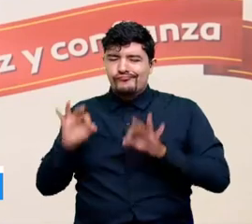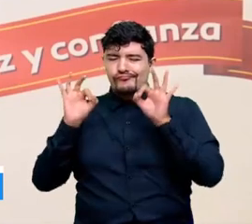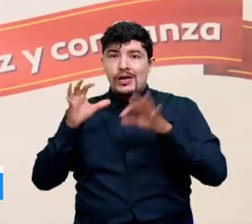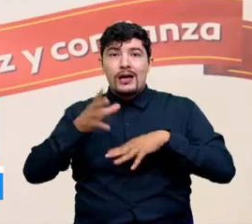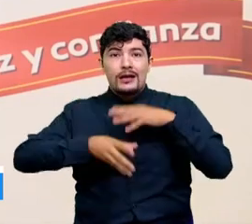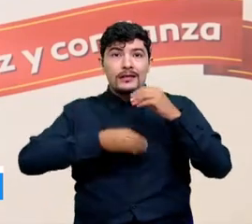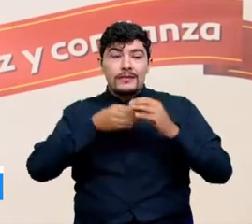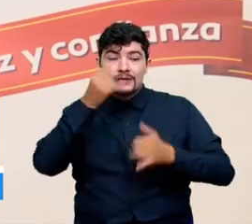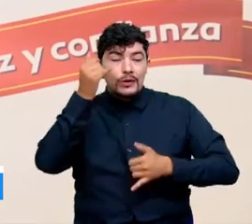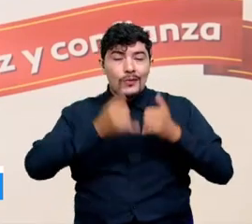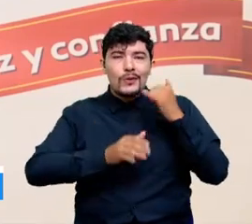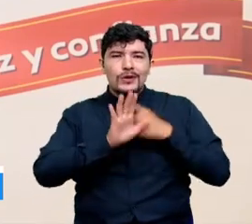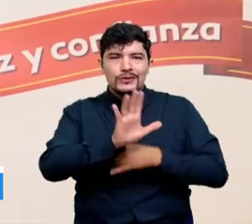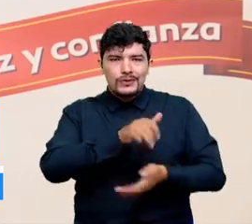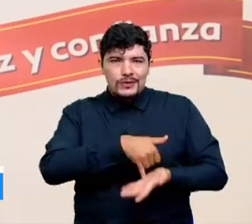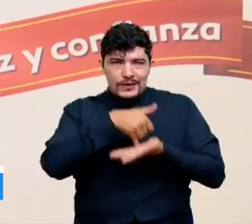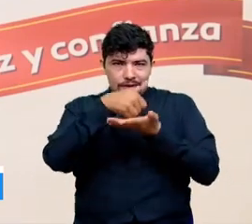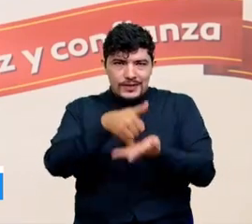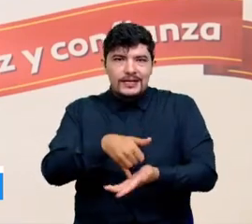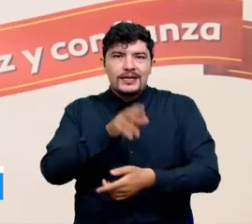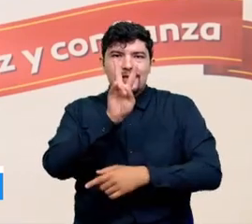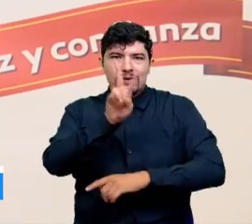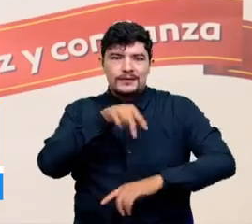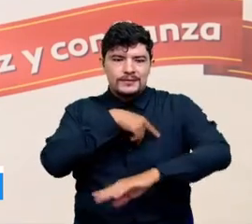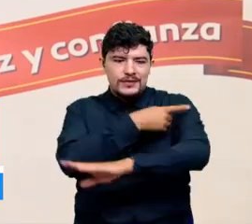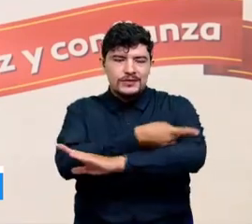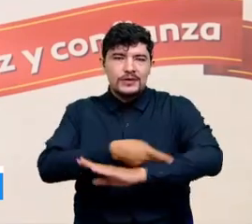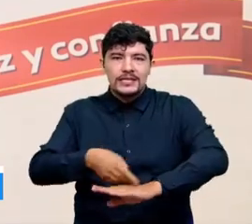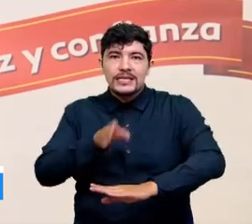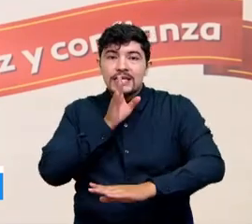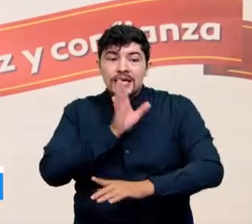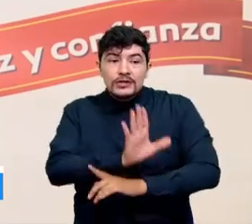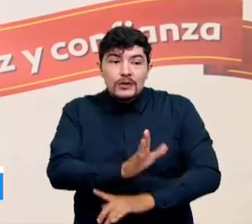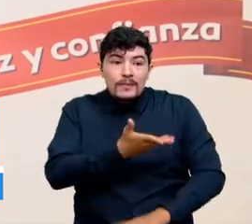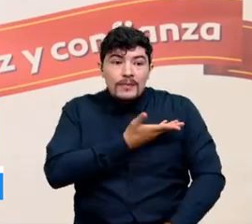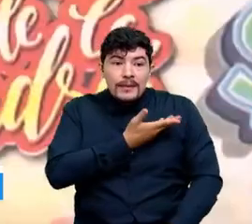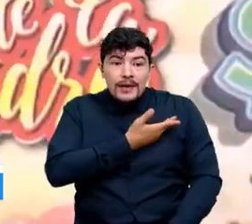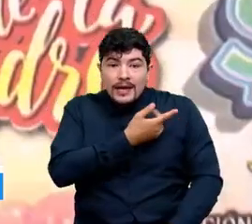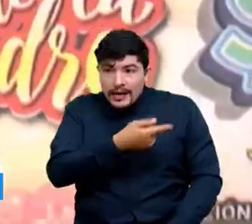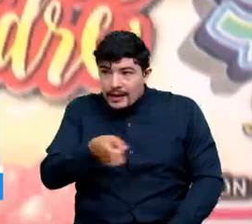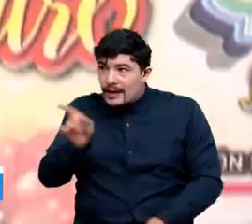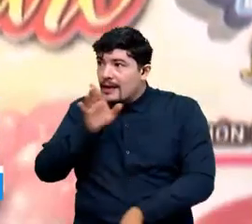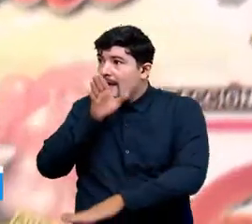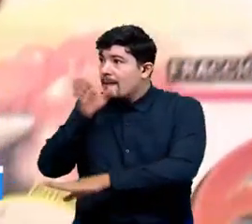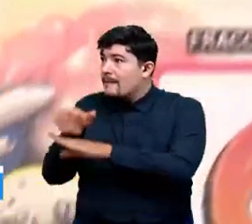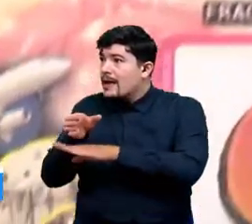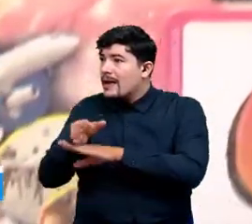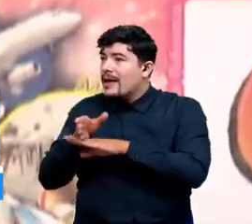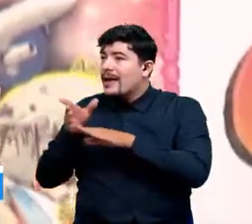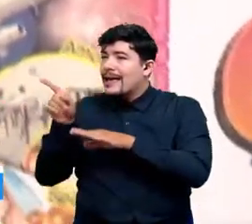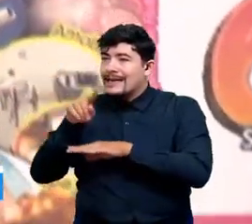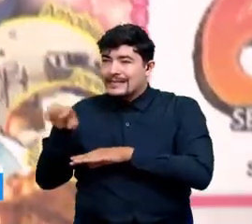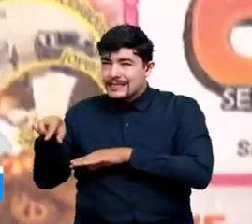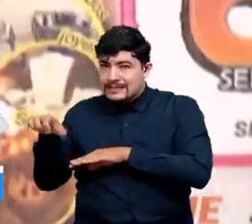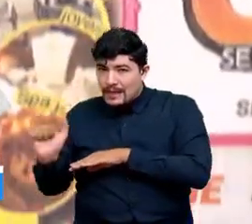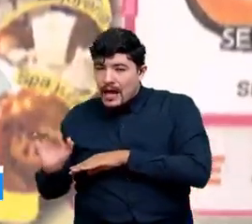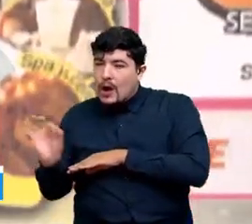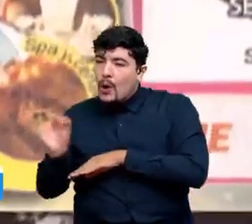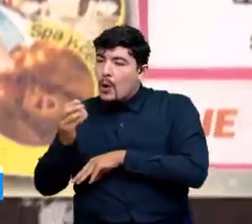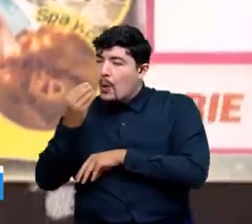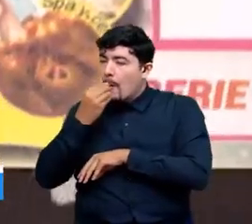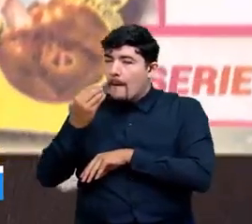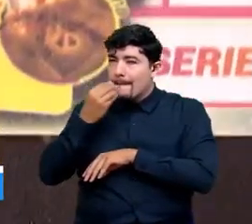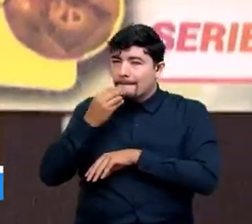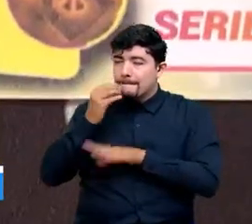por último un premio de 2 millones de pesos para que la mamá se vaya a un spa y a una cena los compradores de los